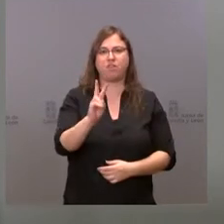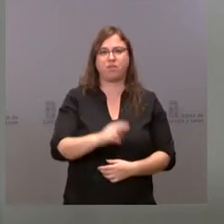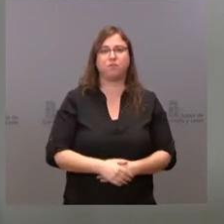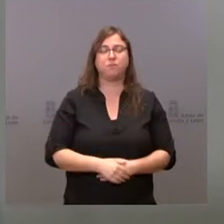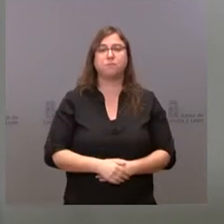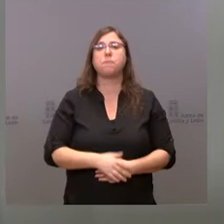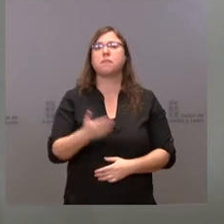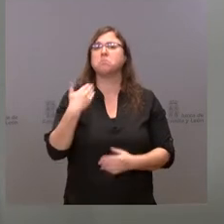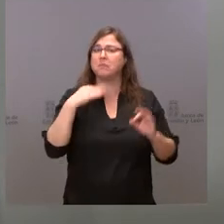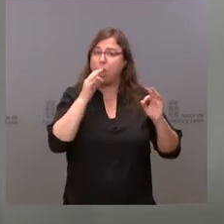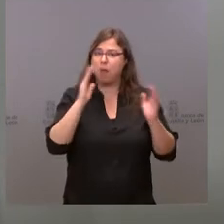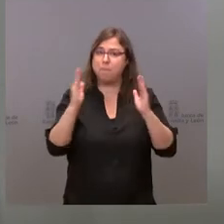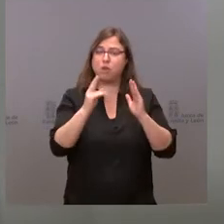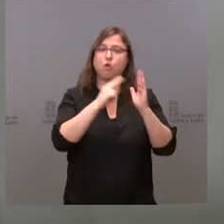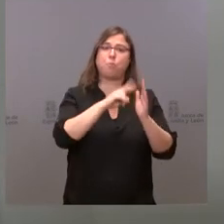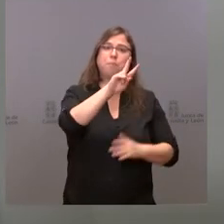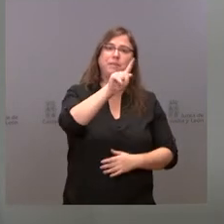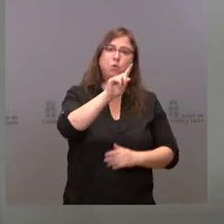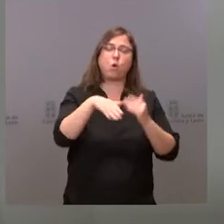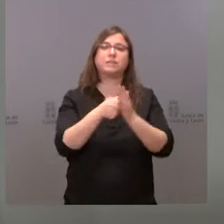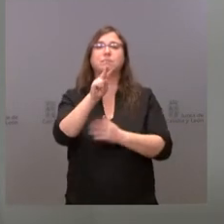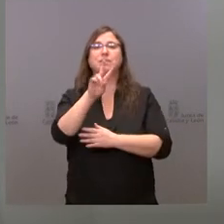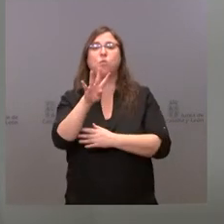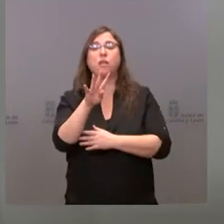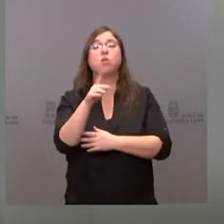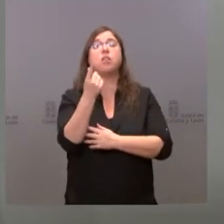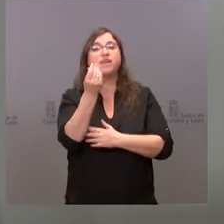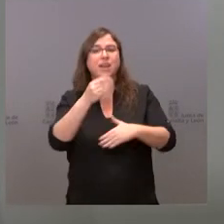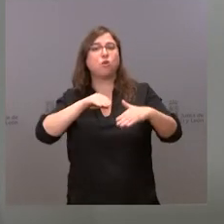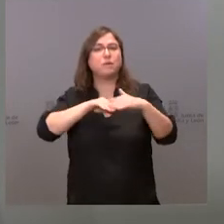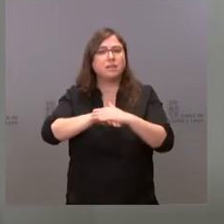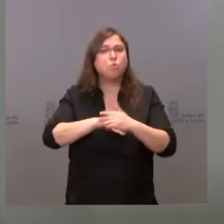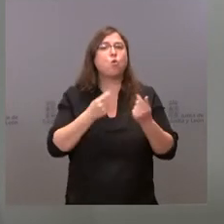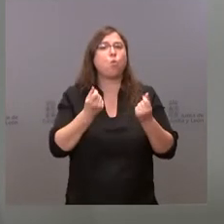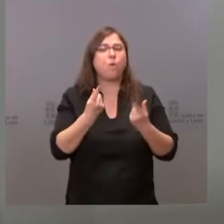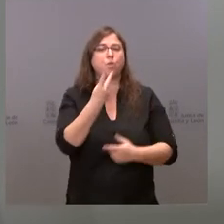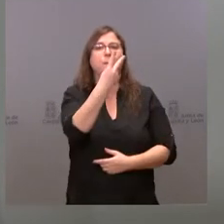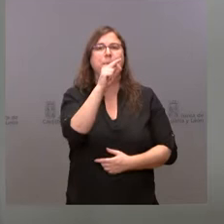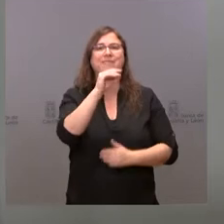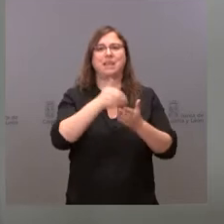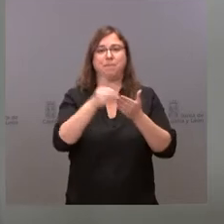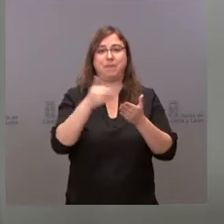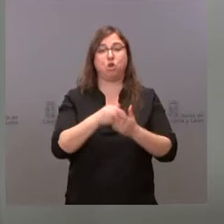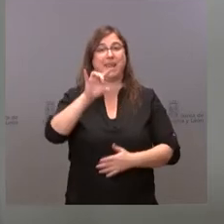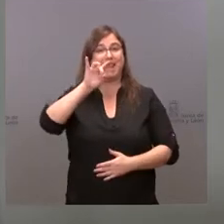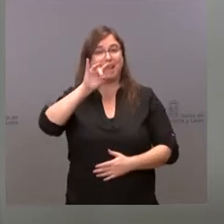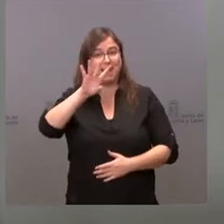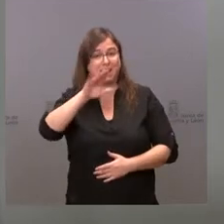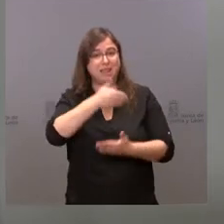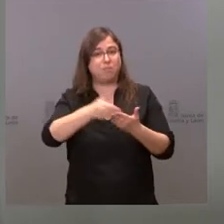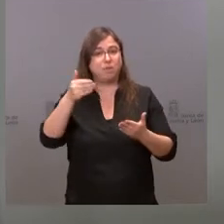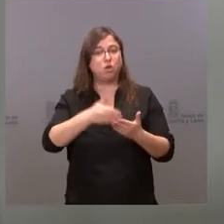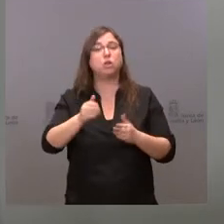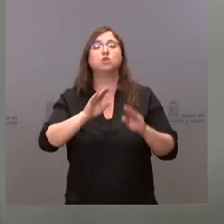vigencia es el año 21 24 y la previsión de inversiones son 20 millones de euros 15 millones corresponde a su aplicación